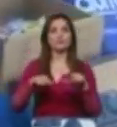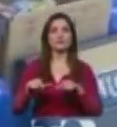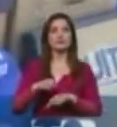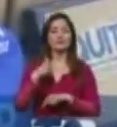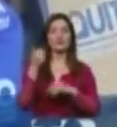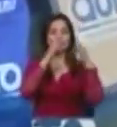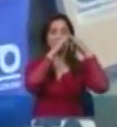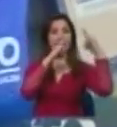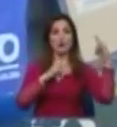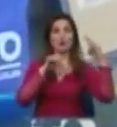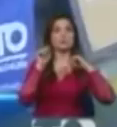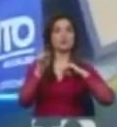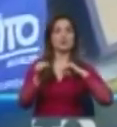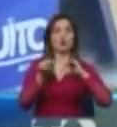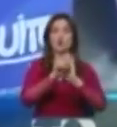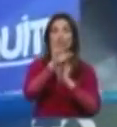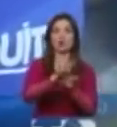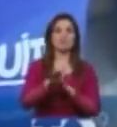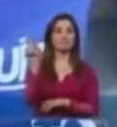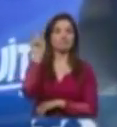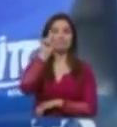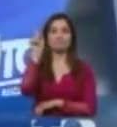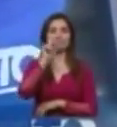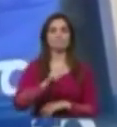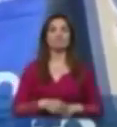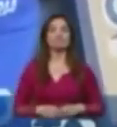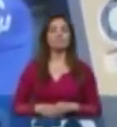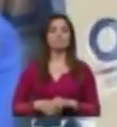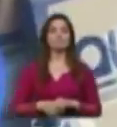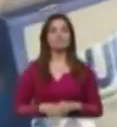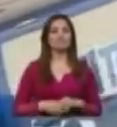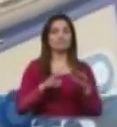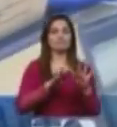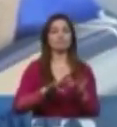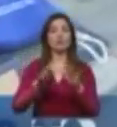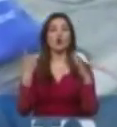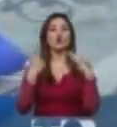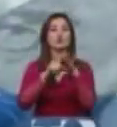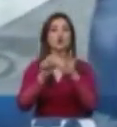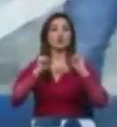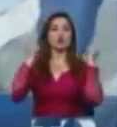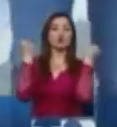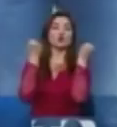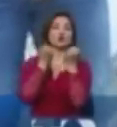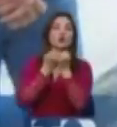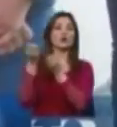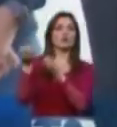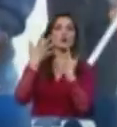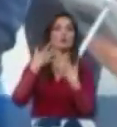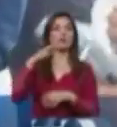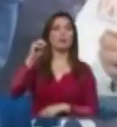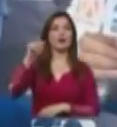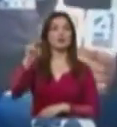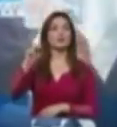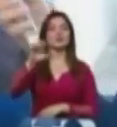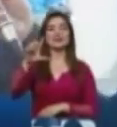de los campamentos, no se reciben donaciones. Está con nosotros el secretario de Inclusión Social del municipio, César Mantilla, para contarnos cómo funciona